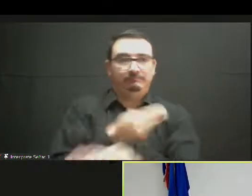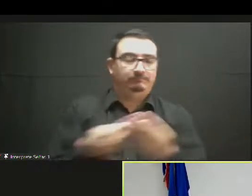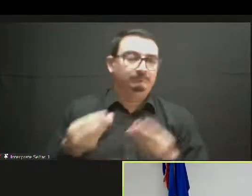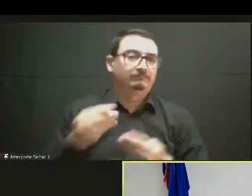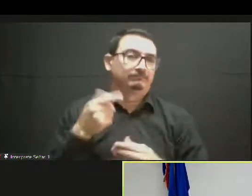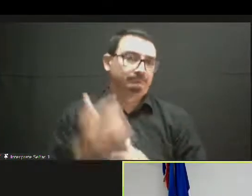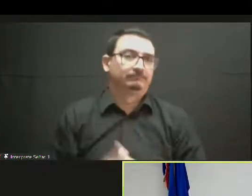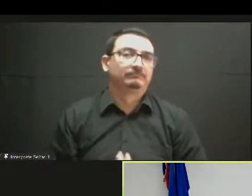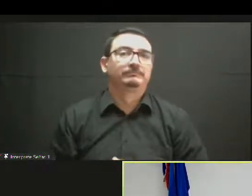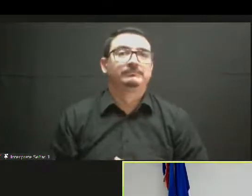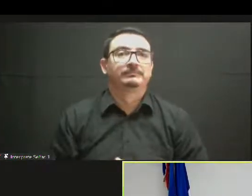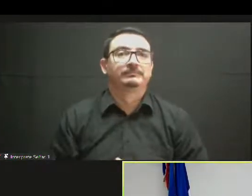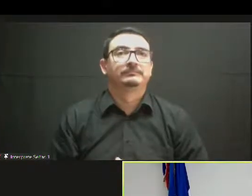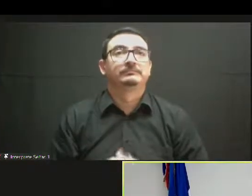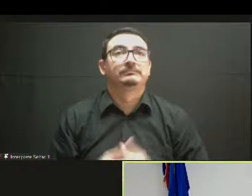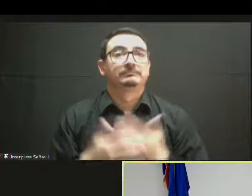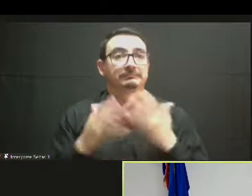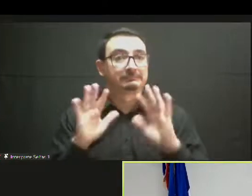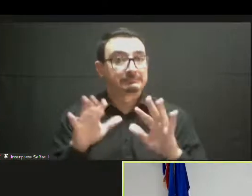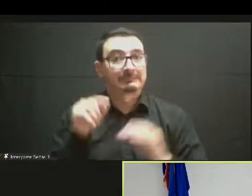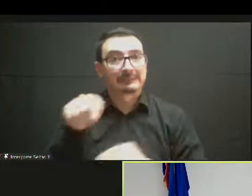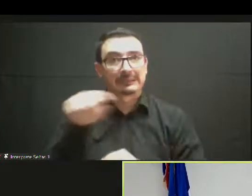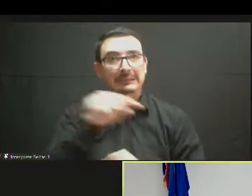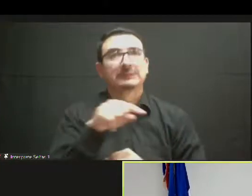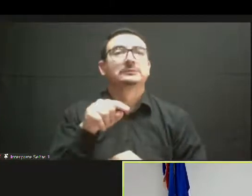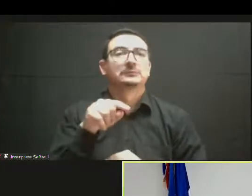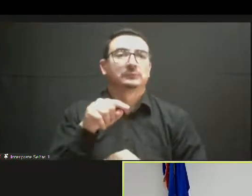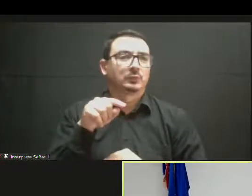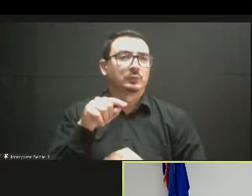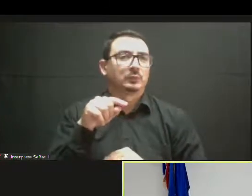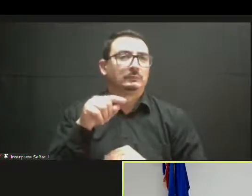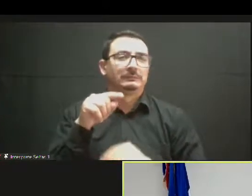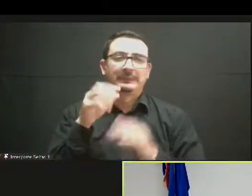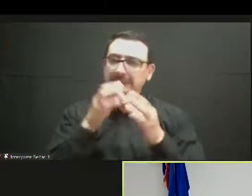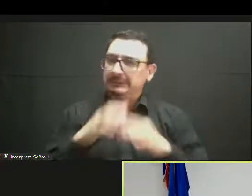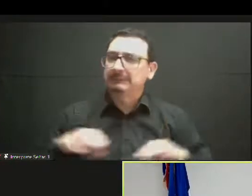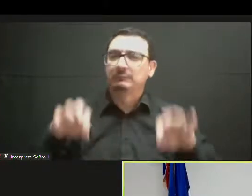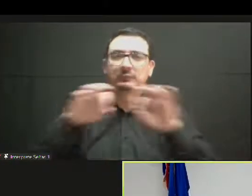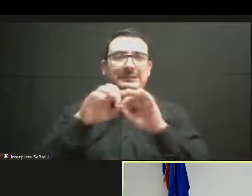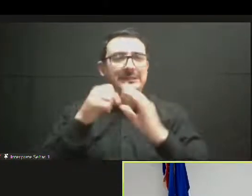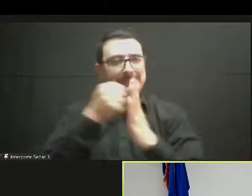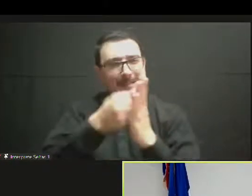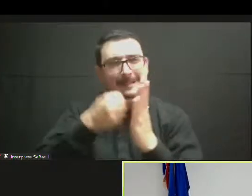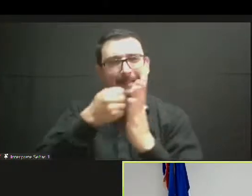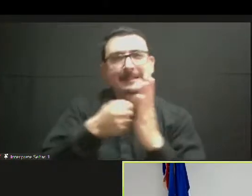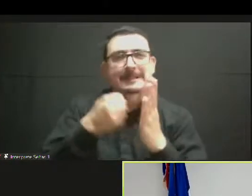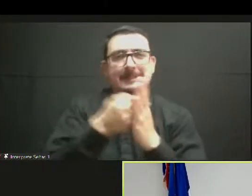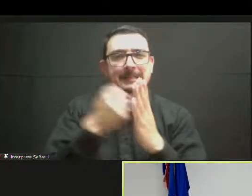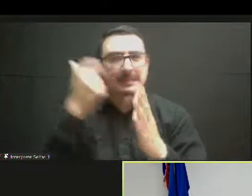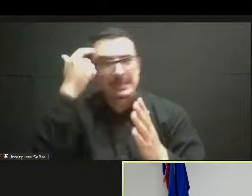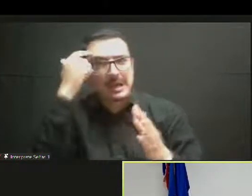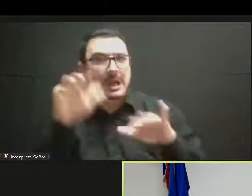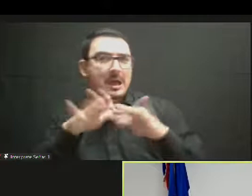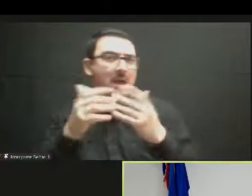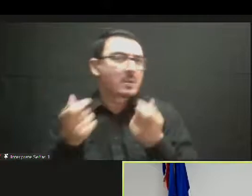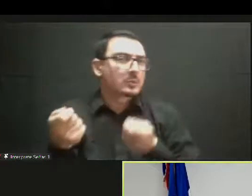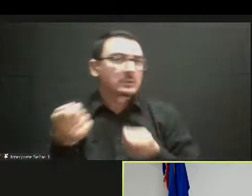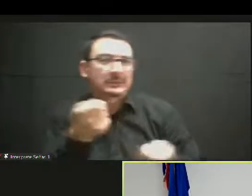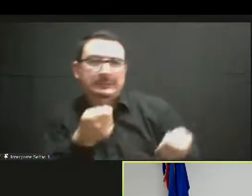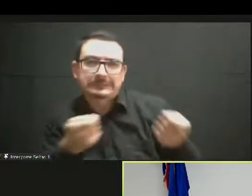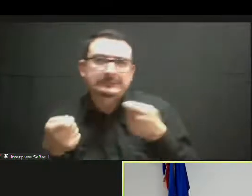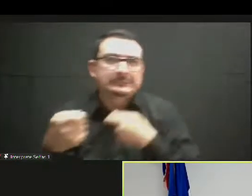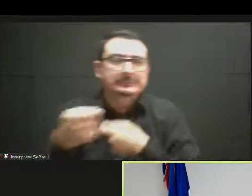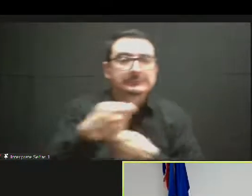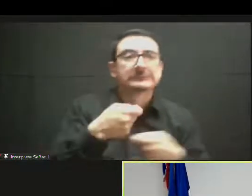Estos esfuerzos que hemos estado realizando para llevar a cabo esa estrategia han traído como resultado iniciativas